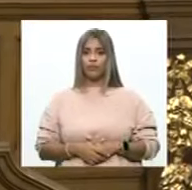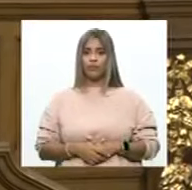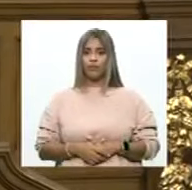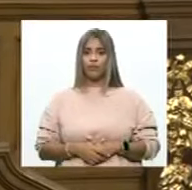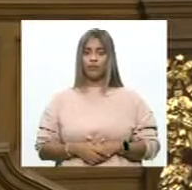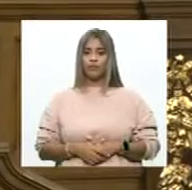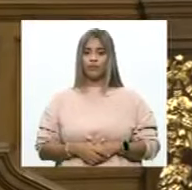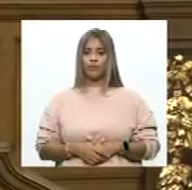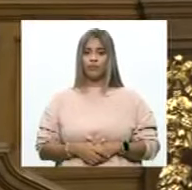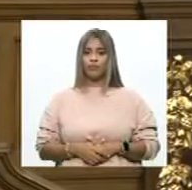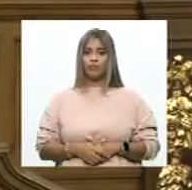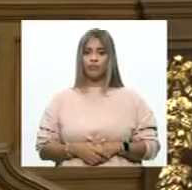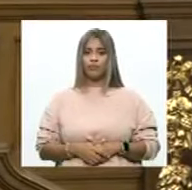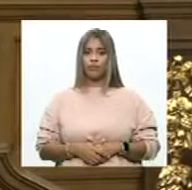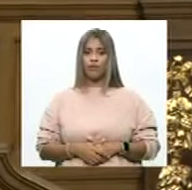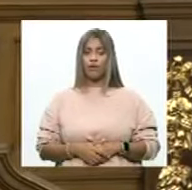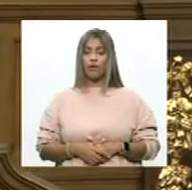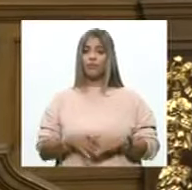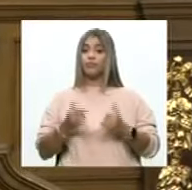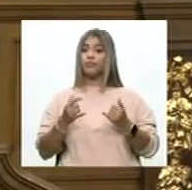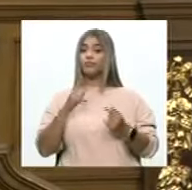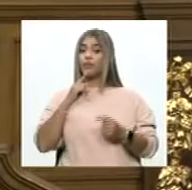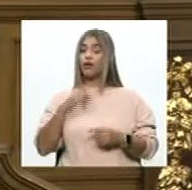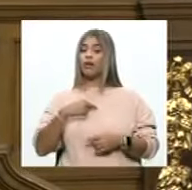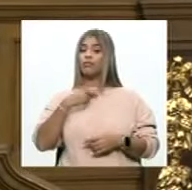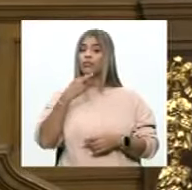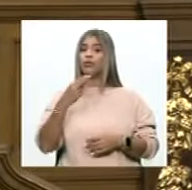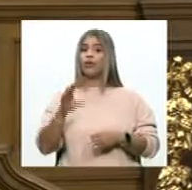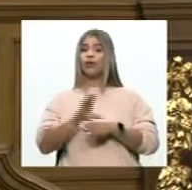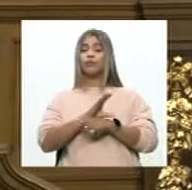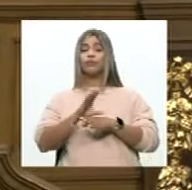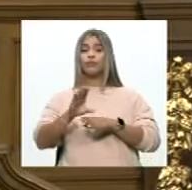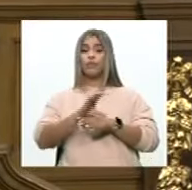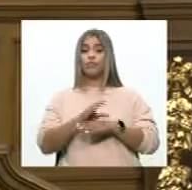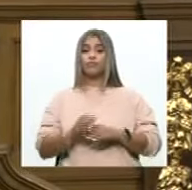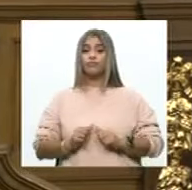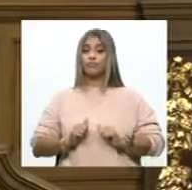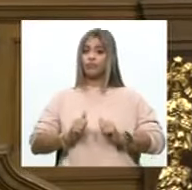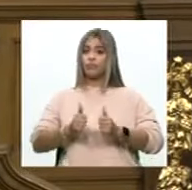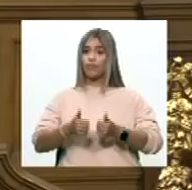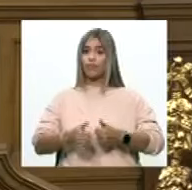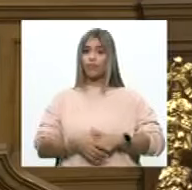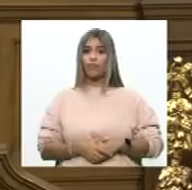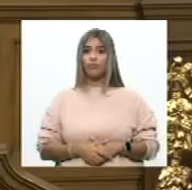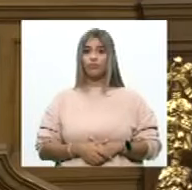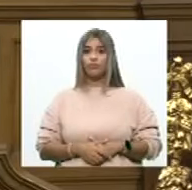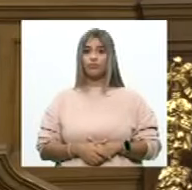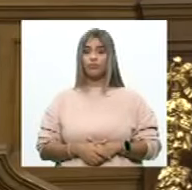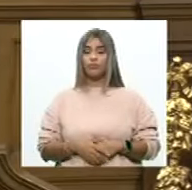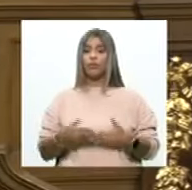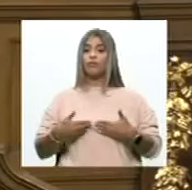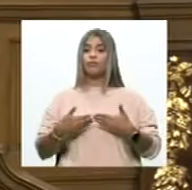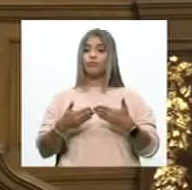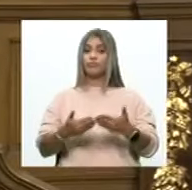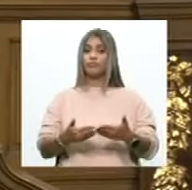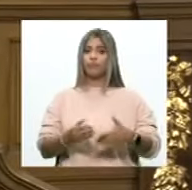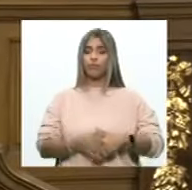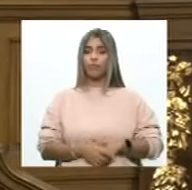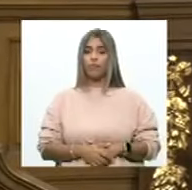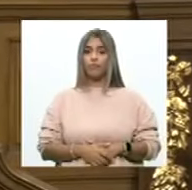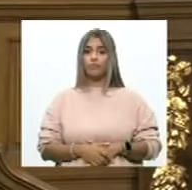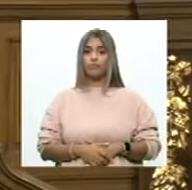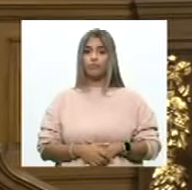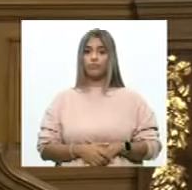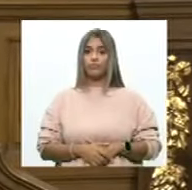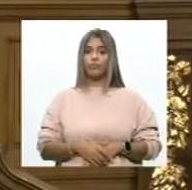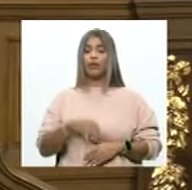Con este canto inicial que les regalaba en nombre de